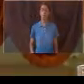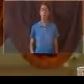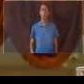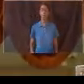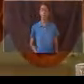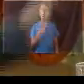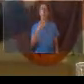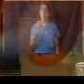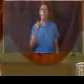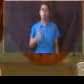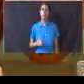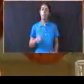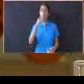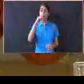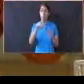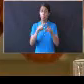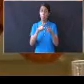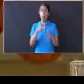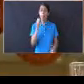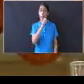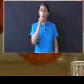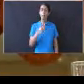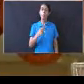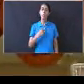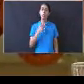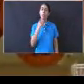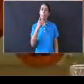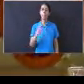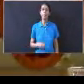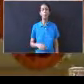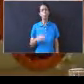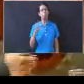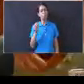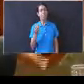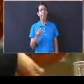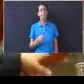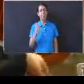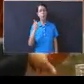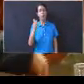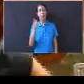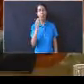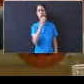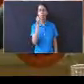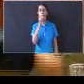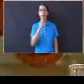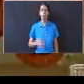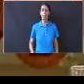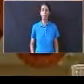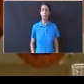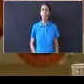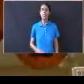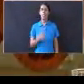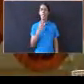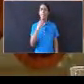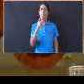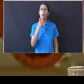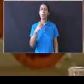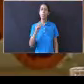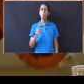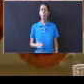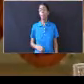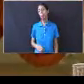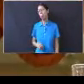cantaba. Le dije, ala, qué bonito canta la hermana, porque andaba bien bonito. Sí, sí, sí, si educara su voz, le iría un poquito mejor.